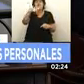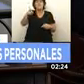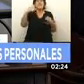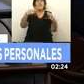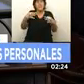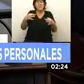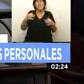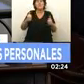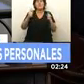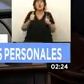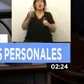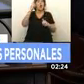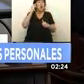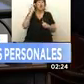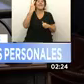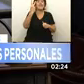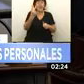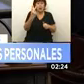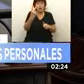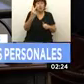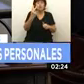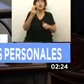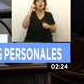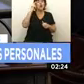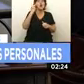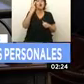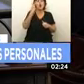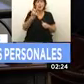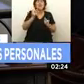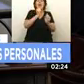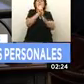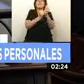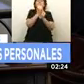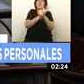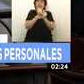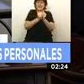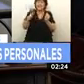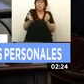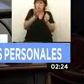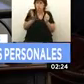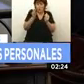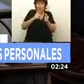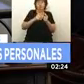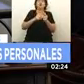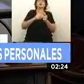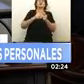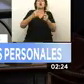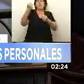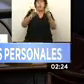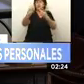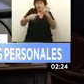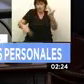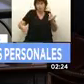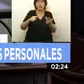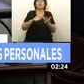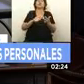92 mire son 92 92 son las empresas productoras transportadoras y distribuidoras